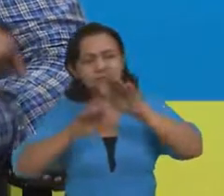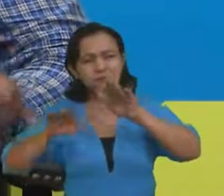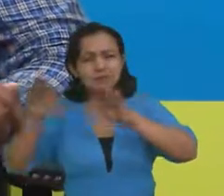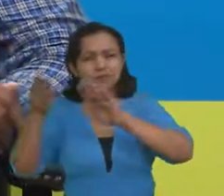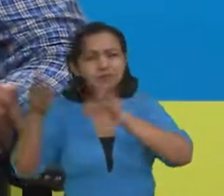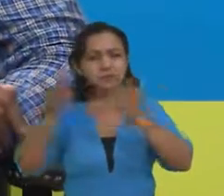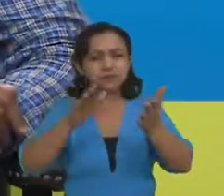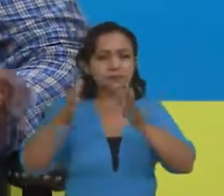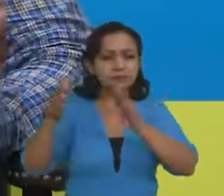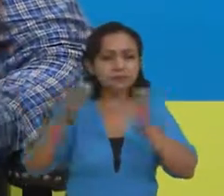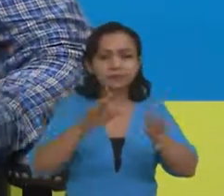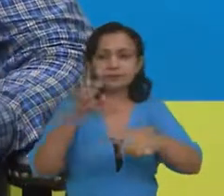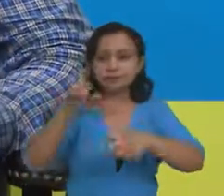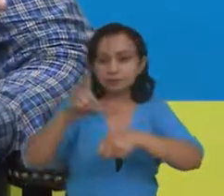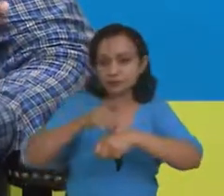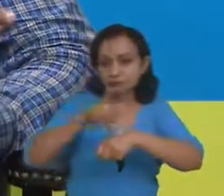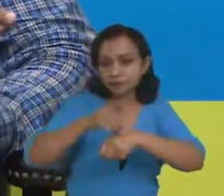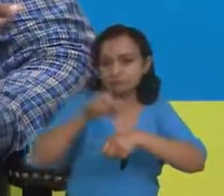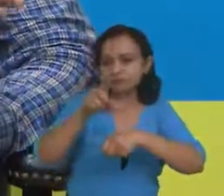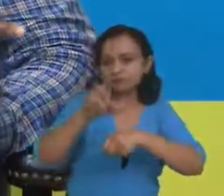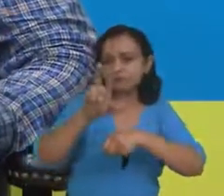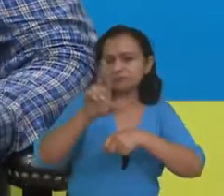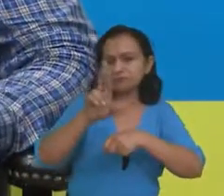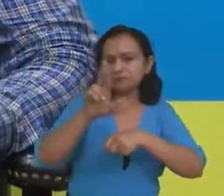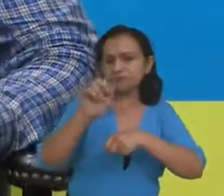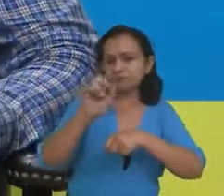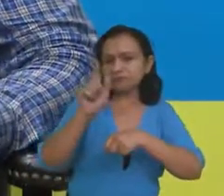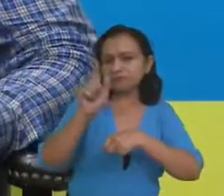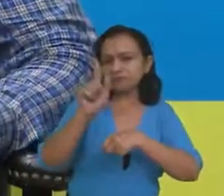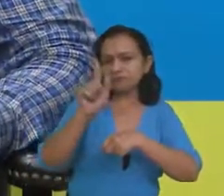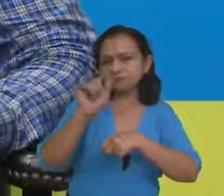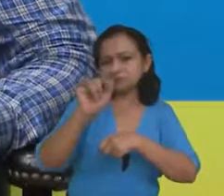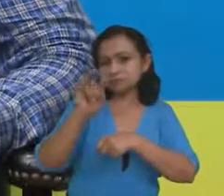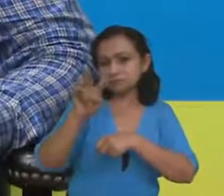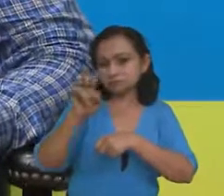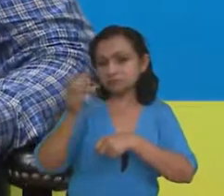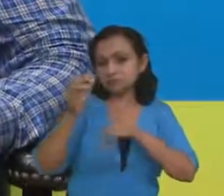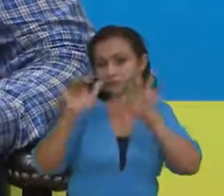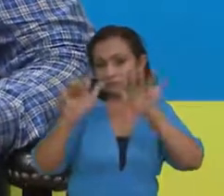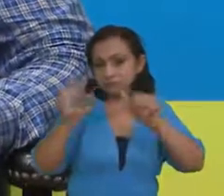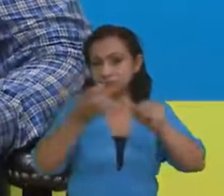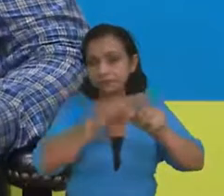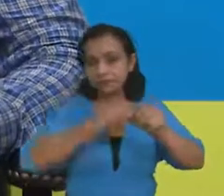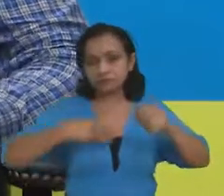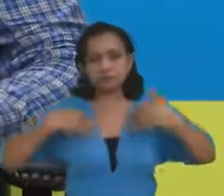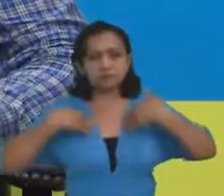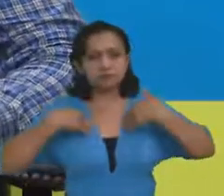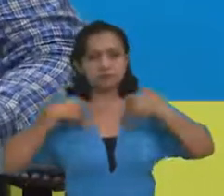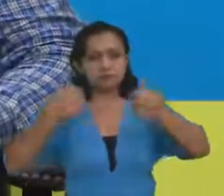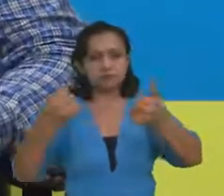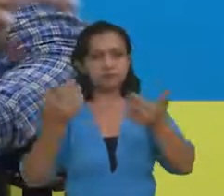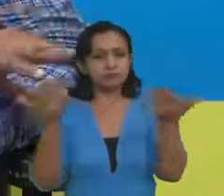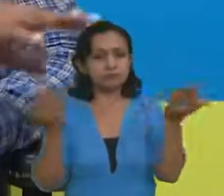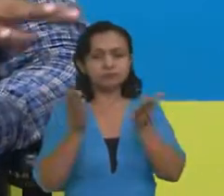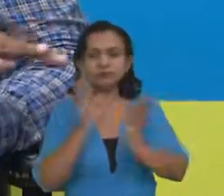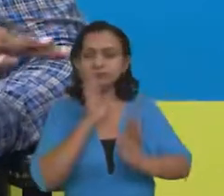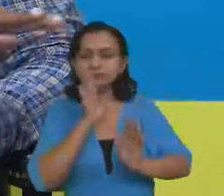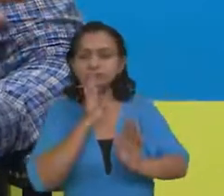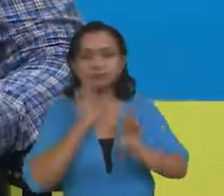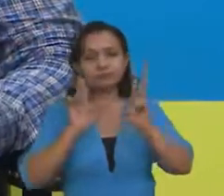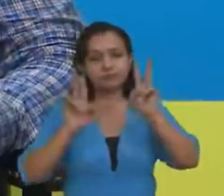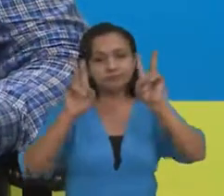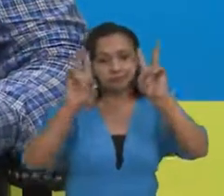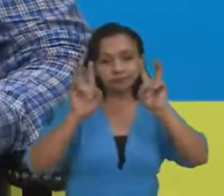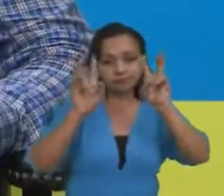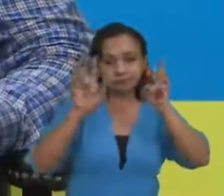muy importante que decía es los reactivos con los que ya cuenta el Ministerio de Salud, doctor. Yo sé que no estamos hablando del tema de